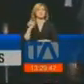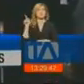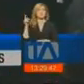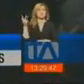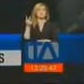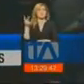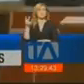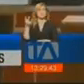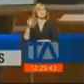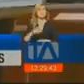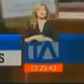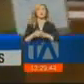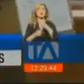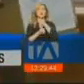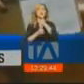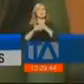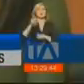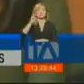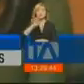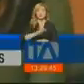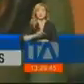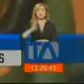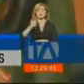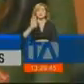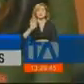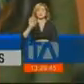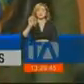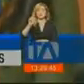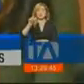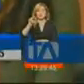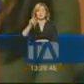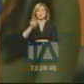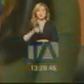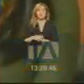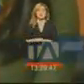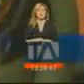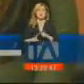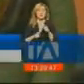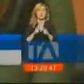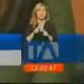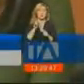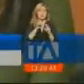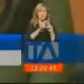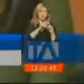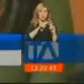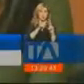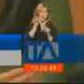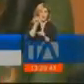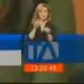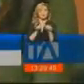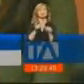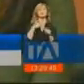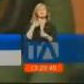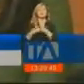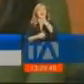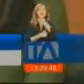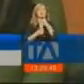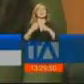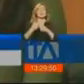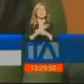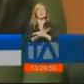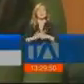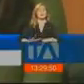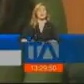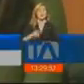Martínez, pero para ellas habrá un trato distinto. En el momento en que las personas colaboran con la fiscalía, los jueces tienen que